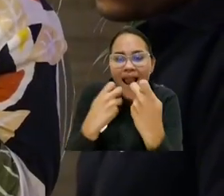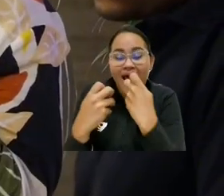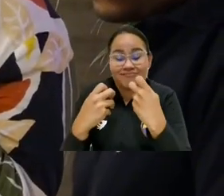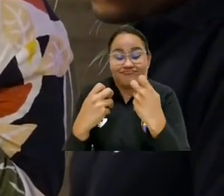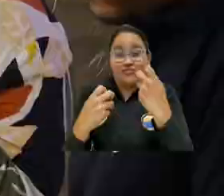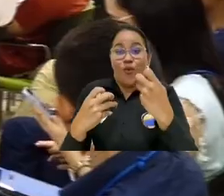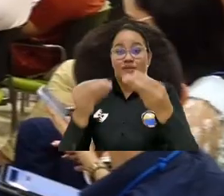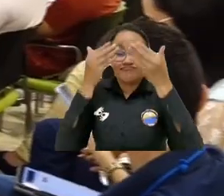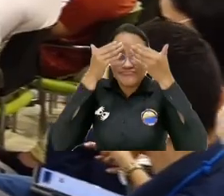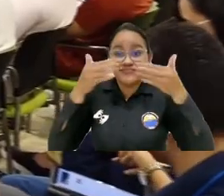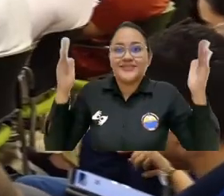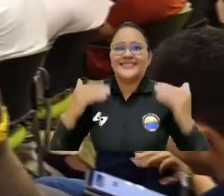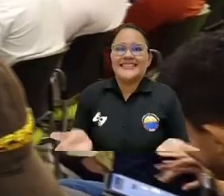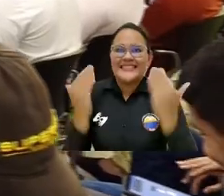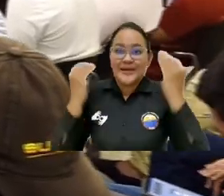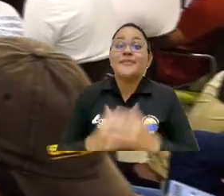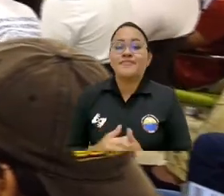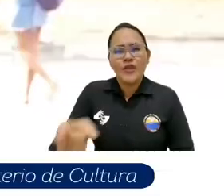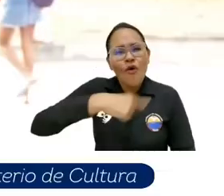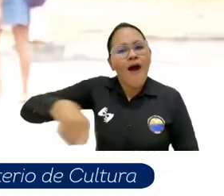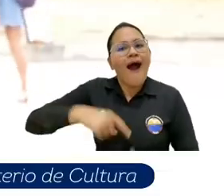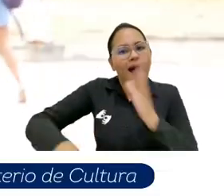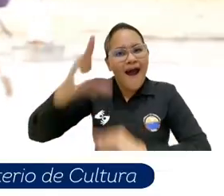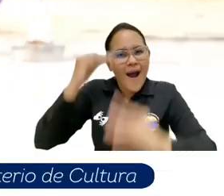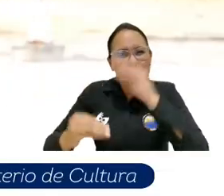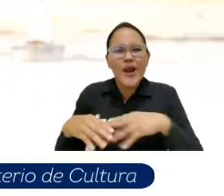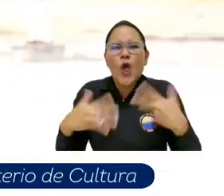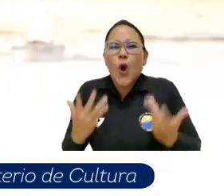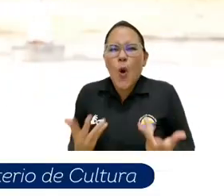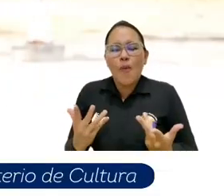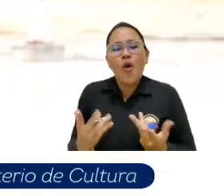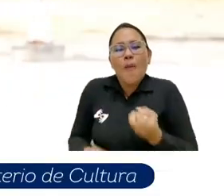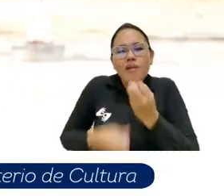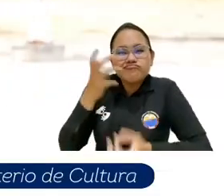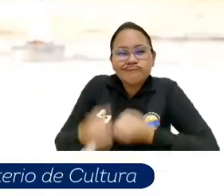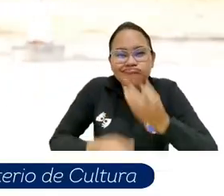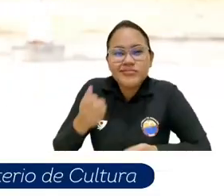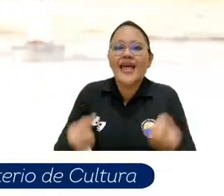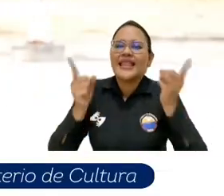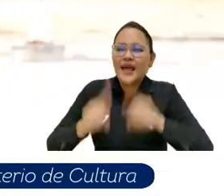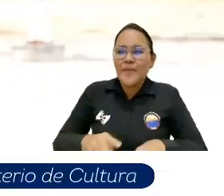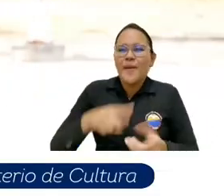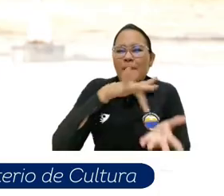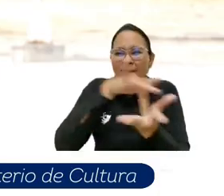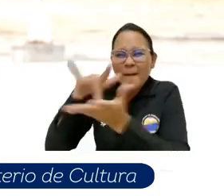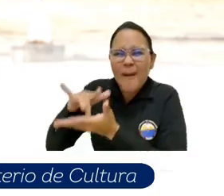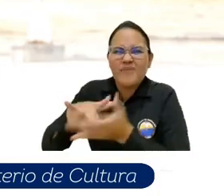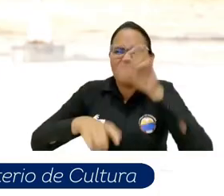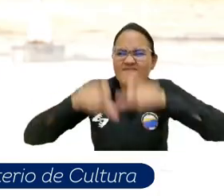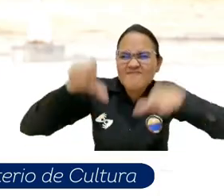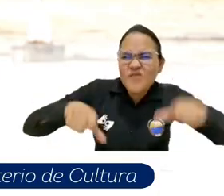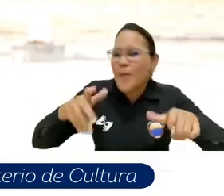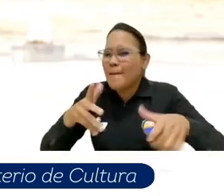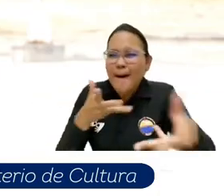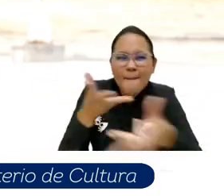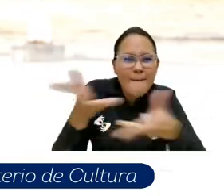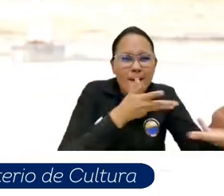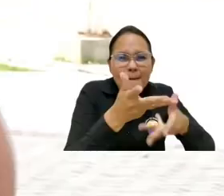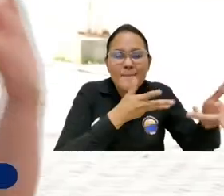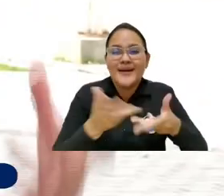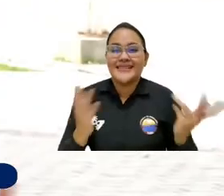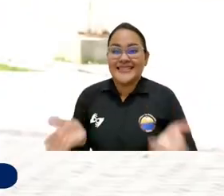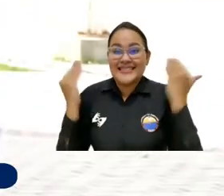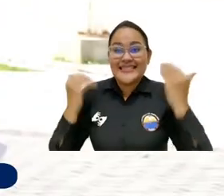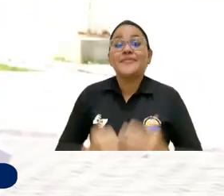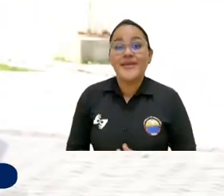sobre la labor social que podemos desarrollar desde, no solo desde la creación, la narración, sino desde la participación ciudadana en los